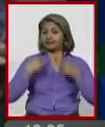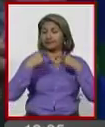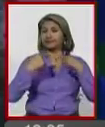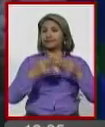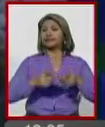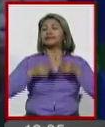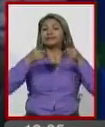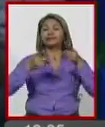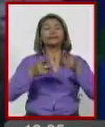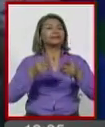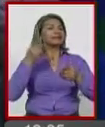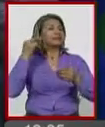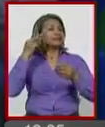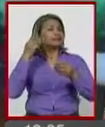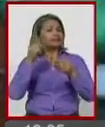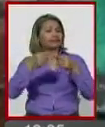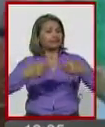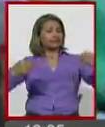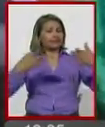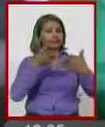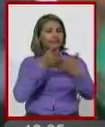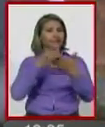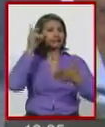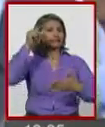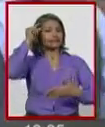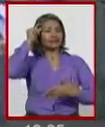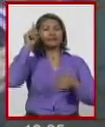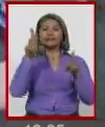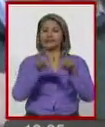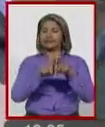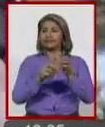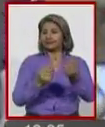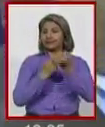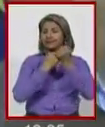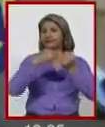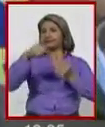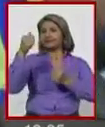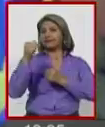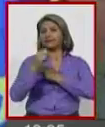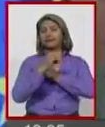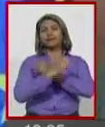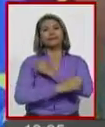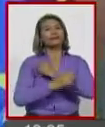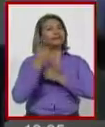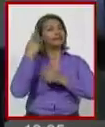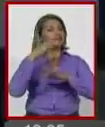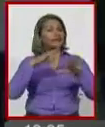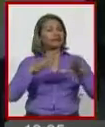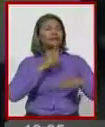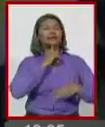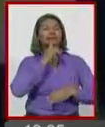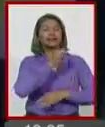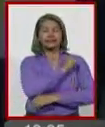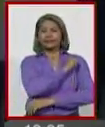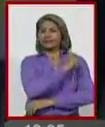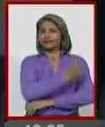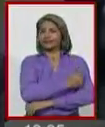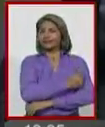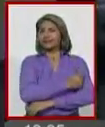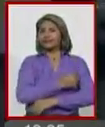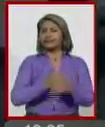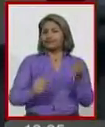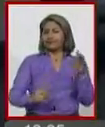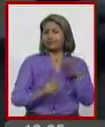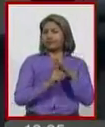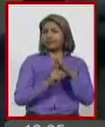denunció tácitamente la conspiración de la oposición en contra del gobierno, incluso con ayuda externa, para lograr su cometido, afirma la autoridad.